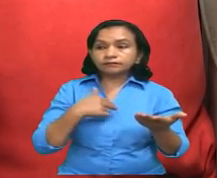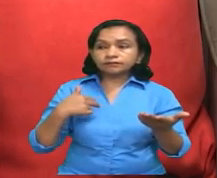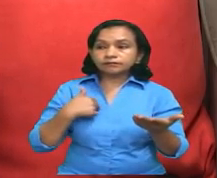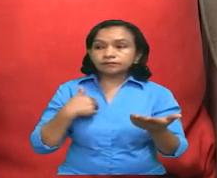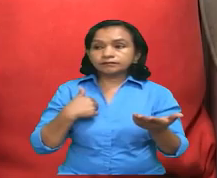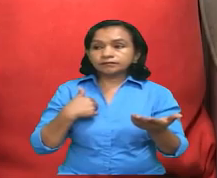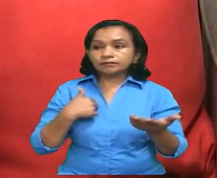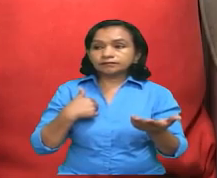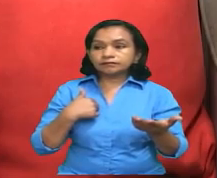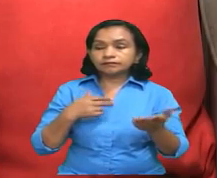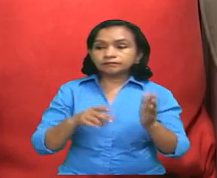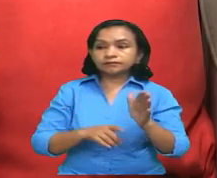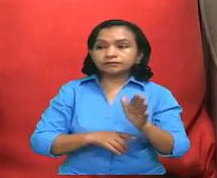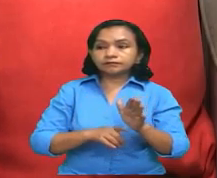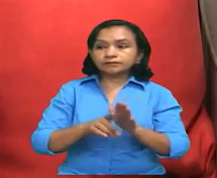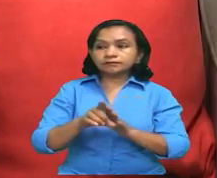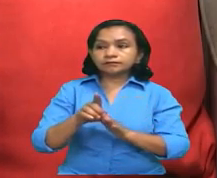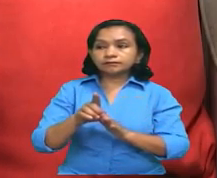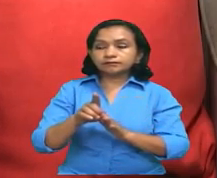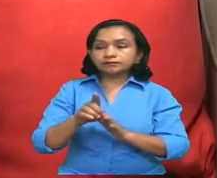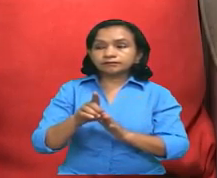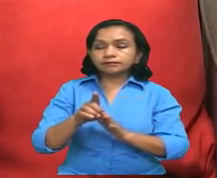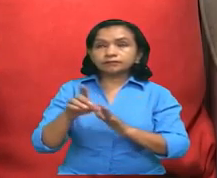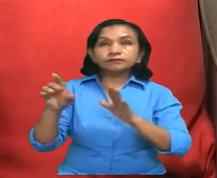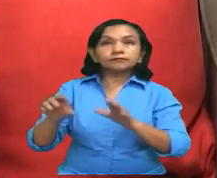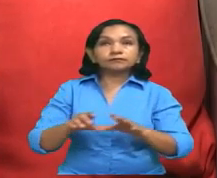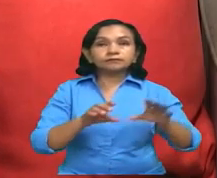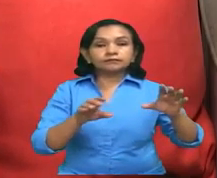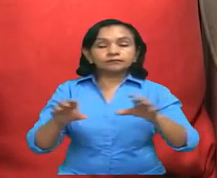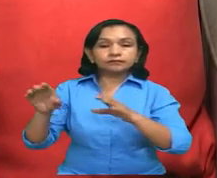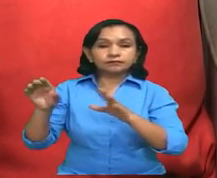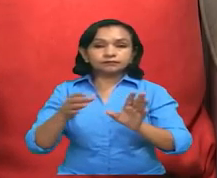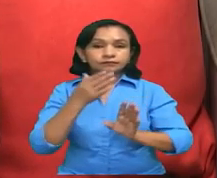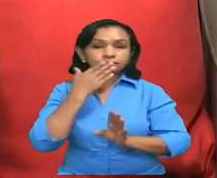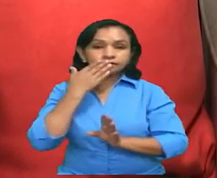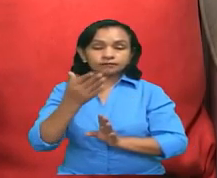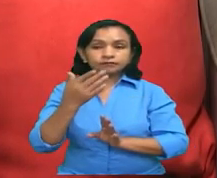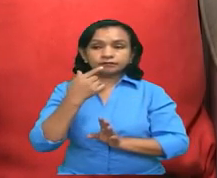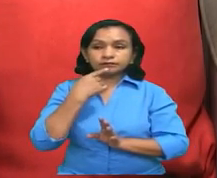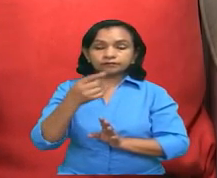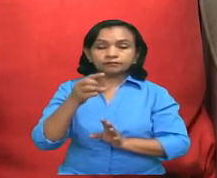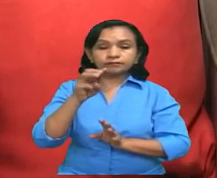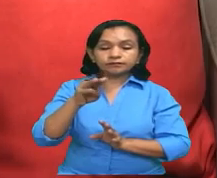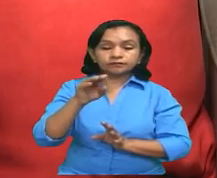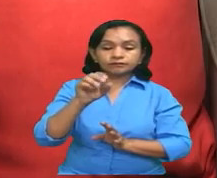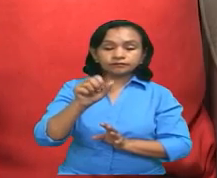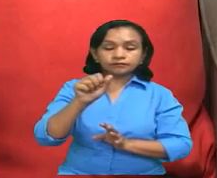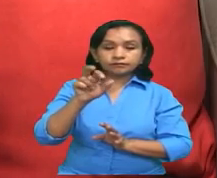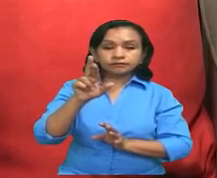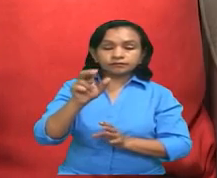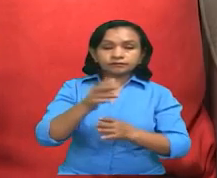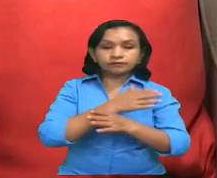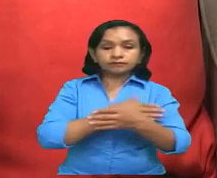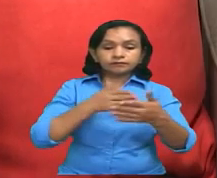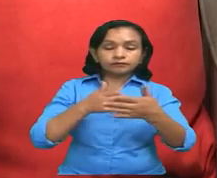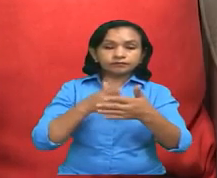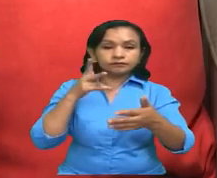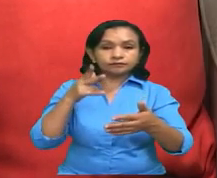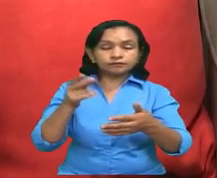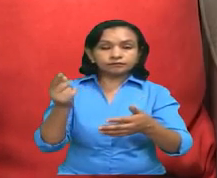y además por esa comunicación y esa solidaridad permanente de las distintas embajadas que se encuentran en nuestro país,